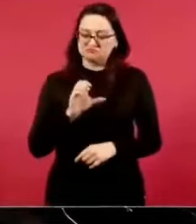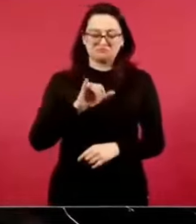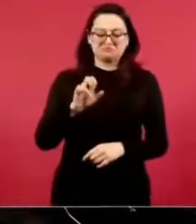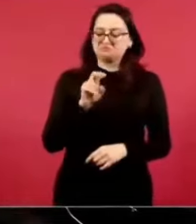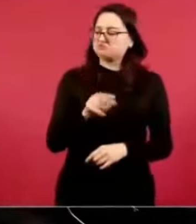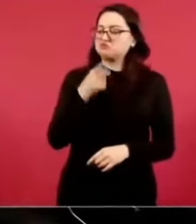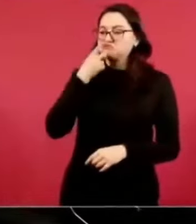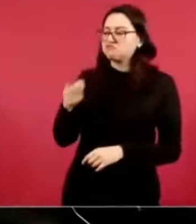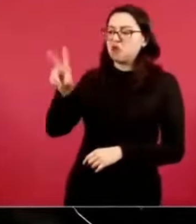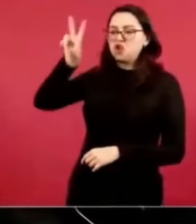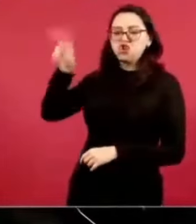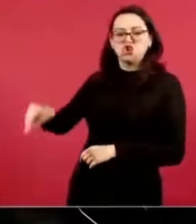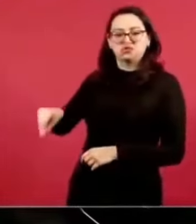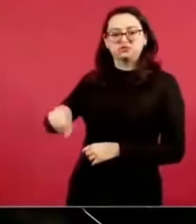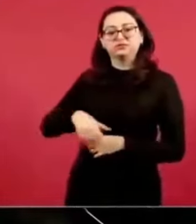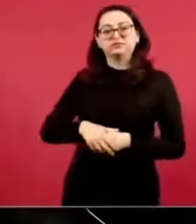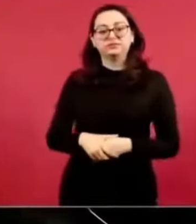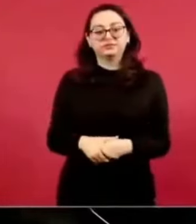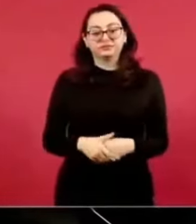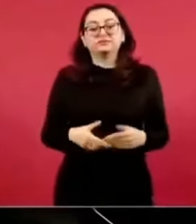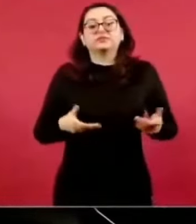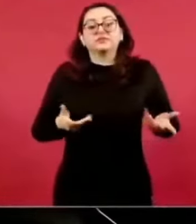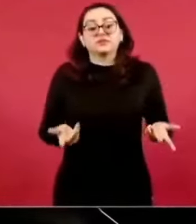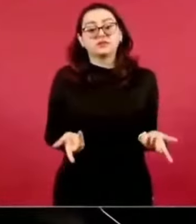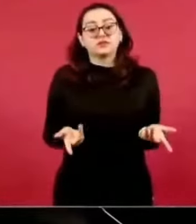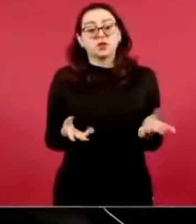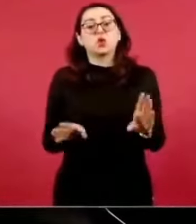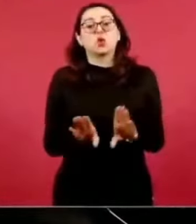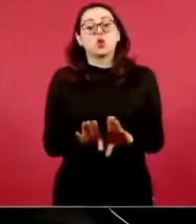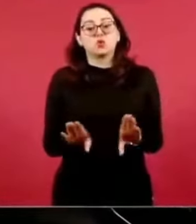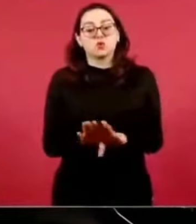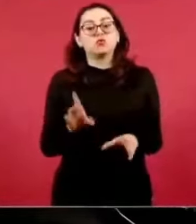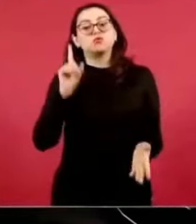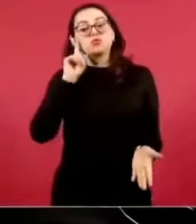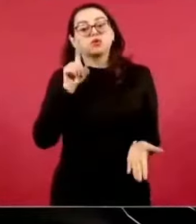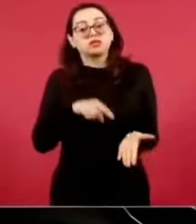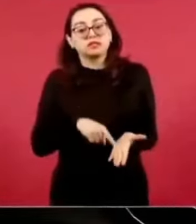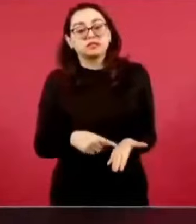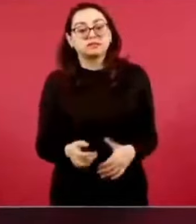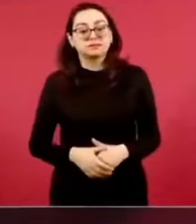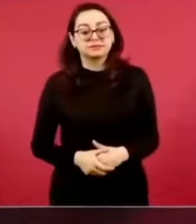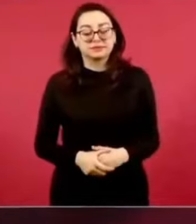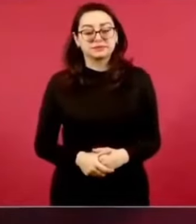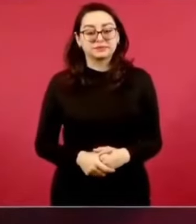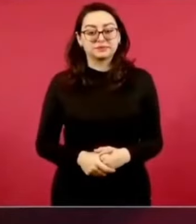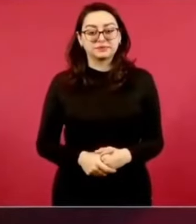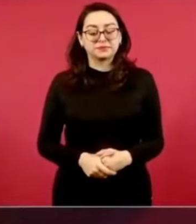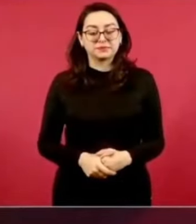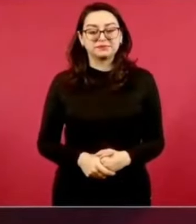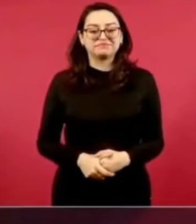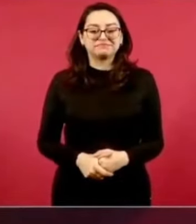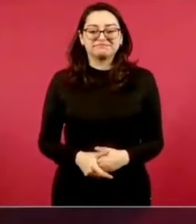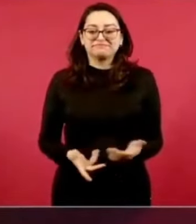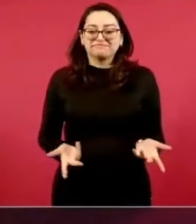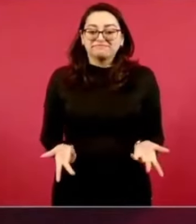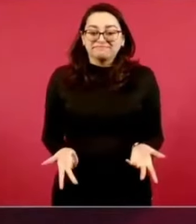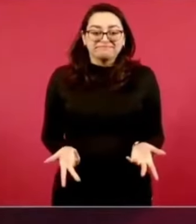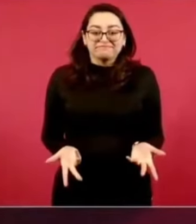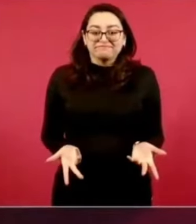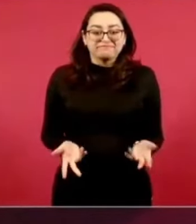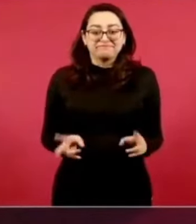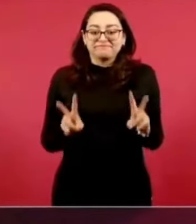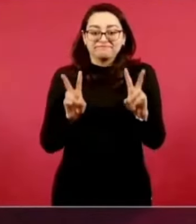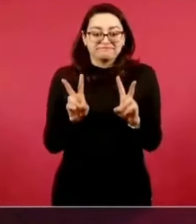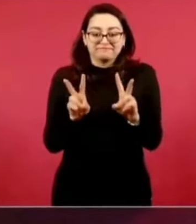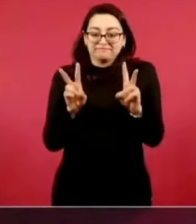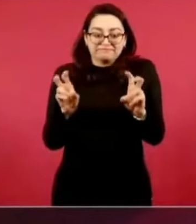Bueno, ya hemos hablado mucho de este tema. Pienso que sí es una violación a